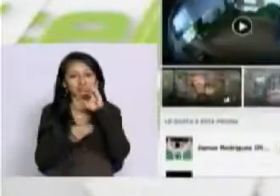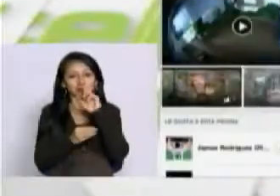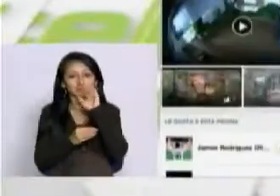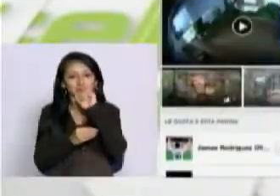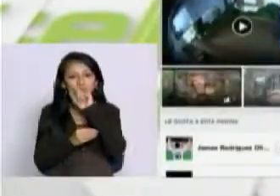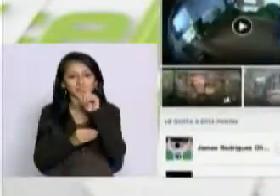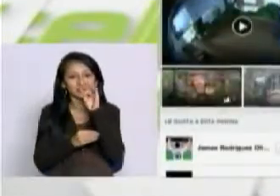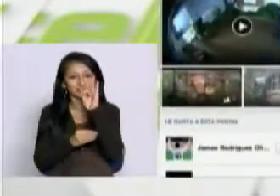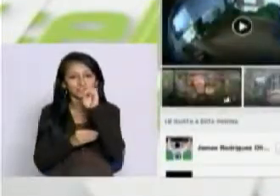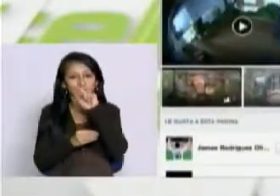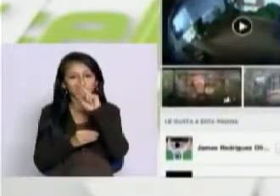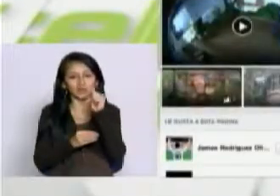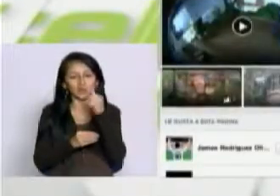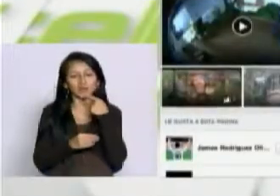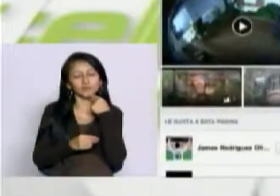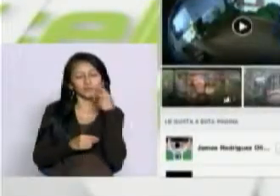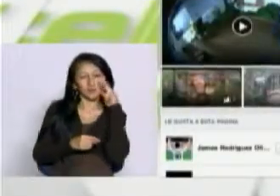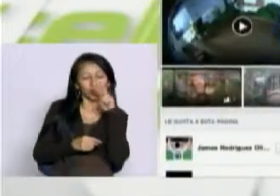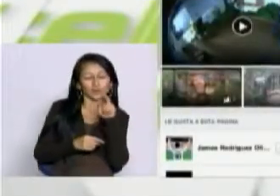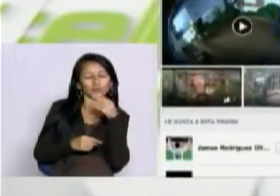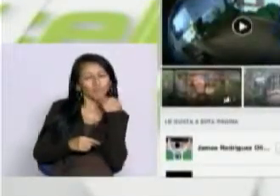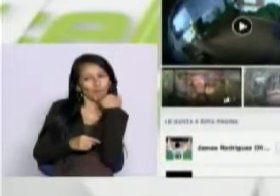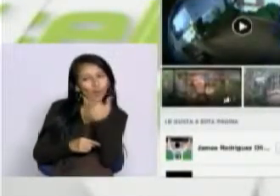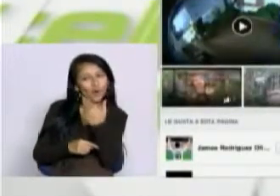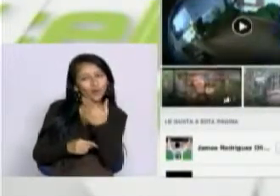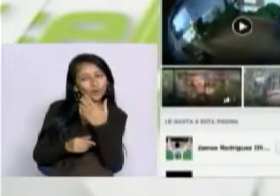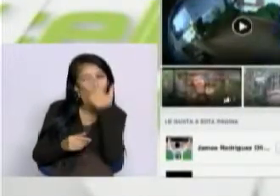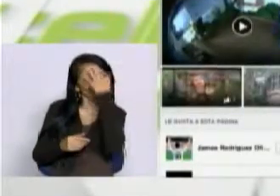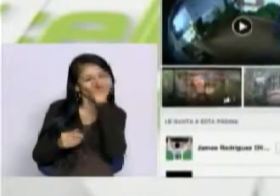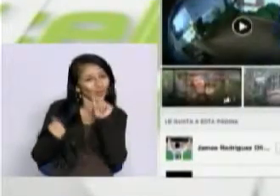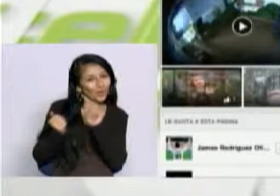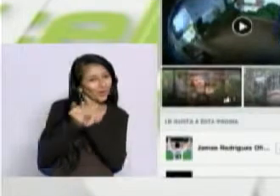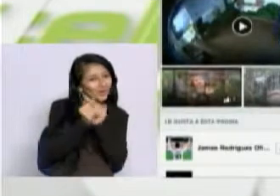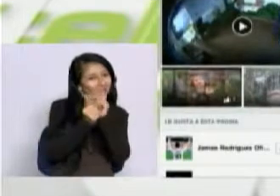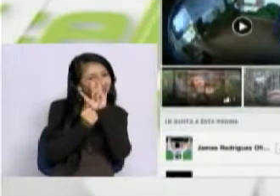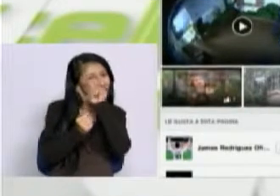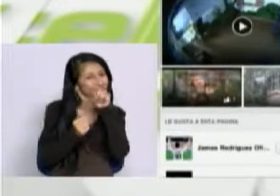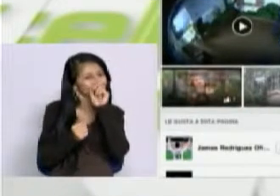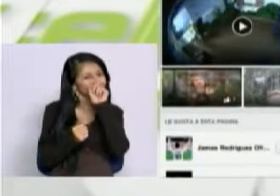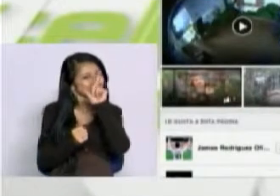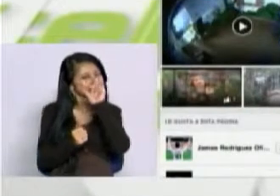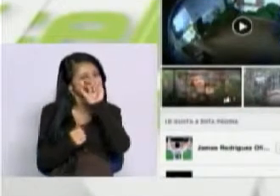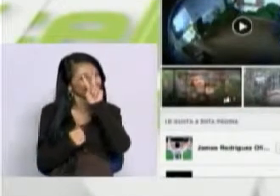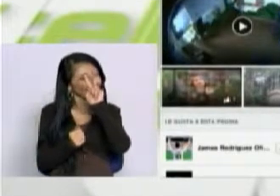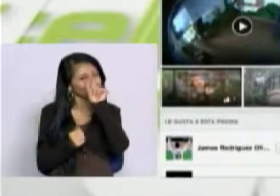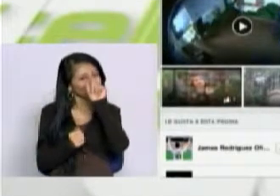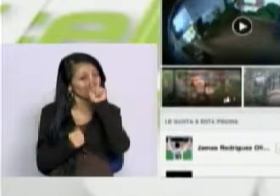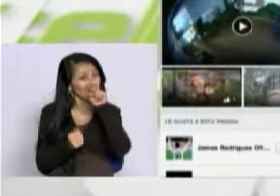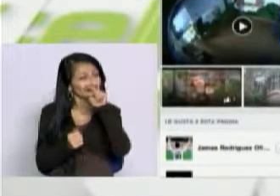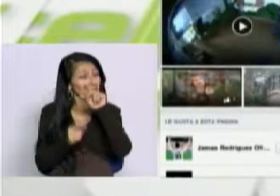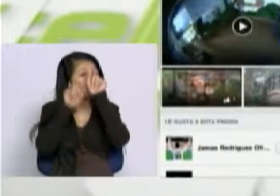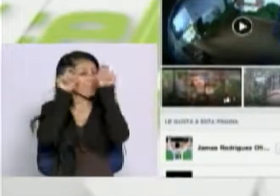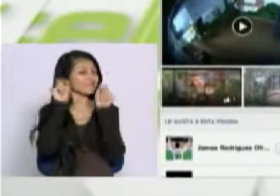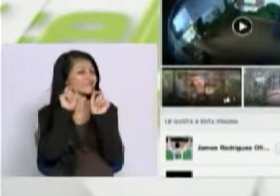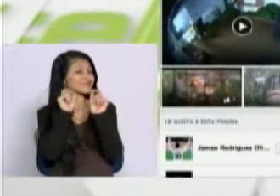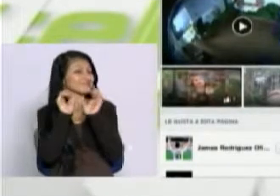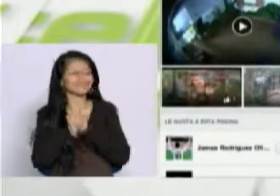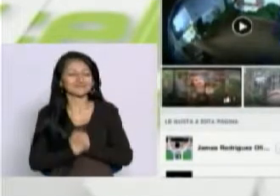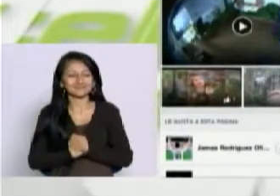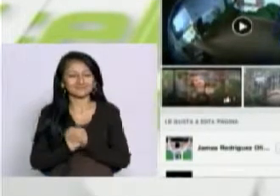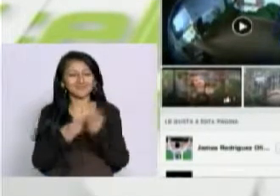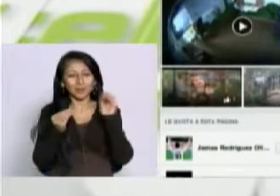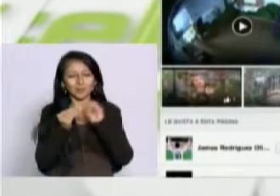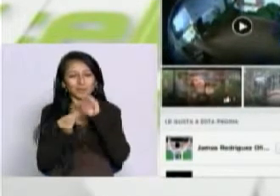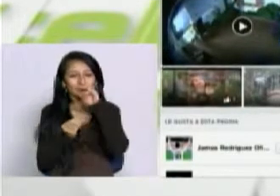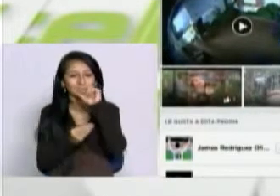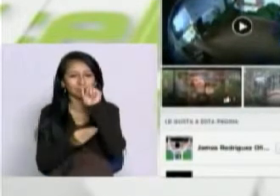mí será algo muy bueno. ¿Será que los va a acompañar Solibán? María Idali Huitrago. Lo bueno